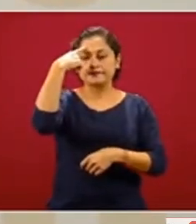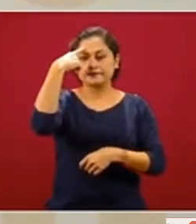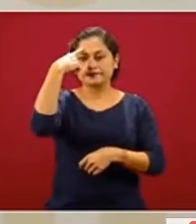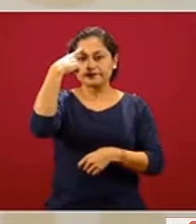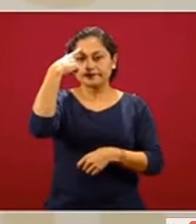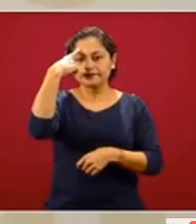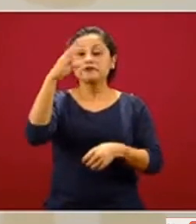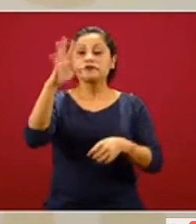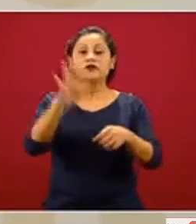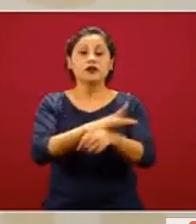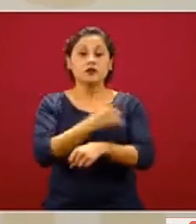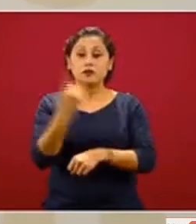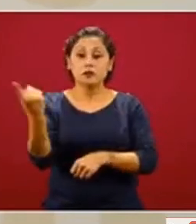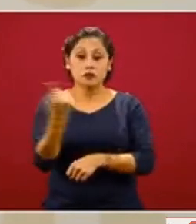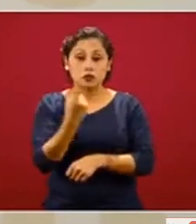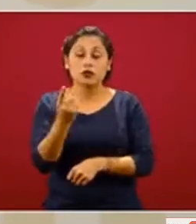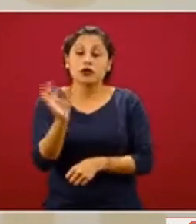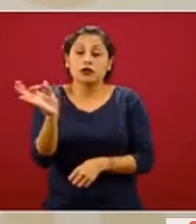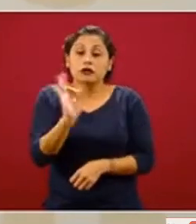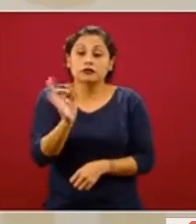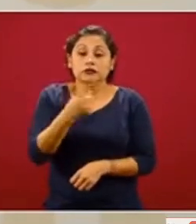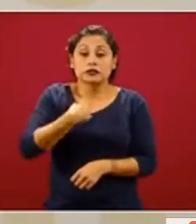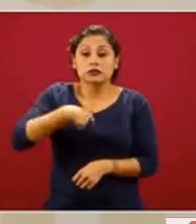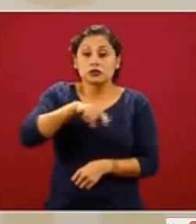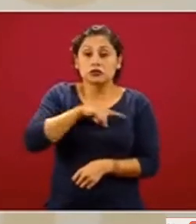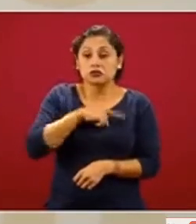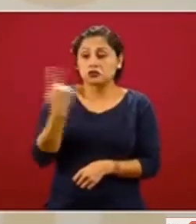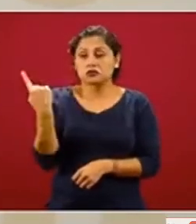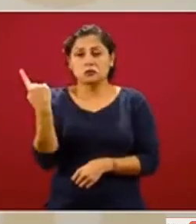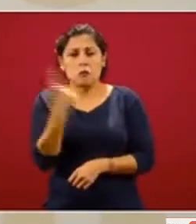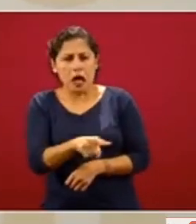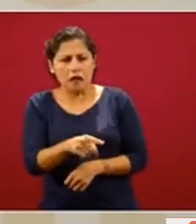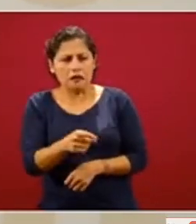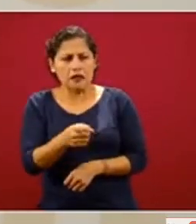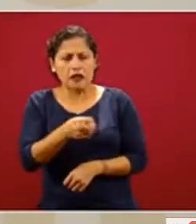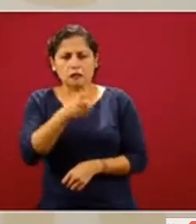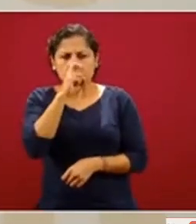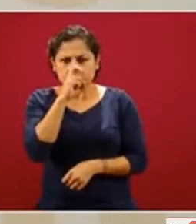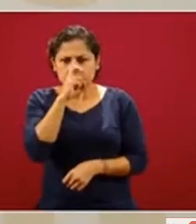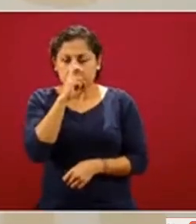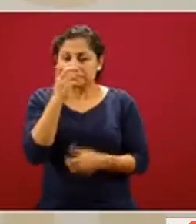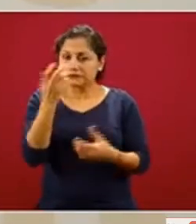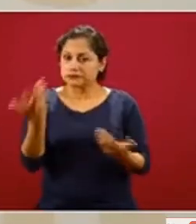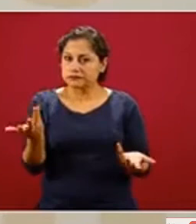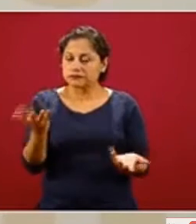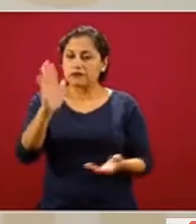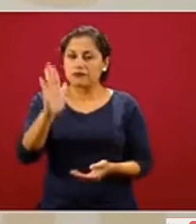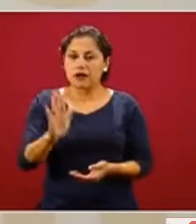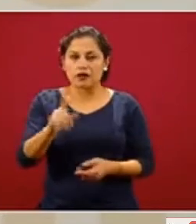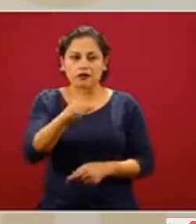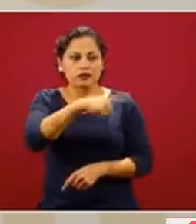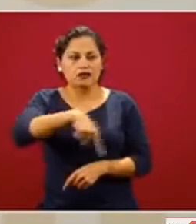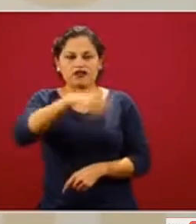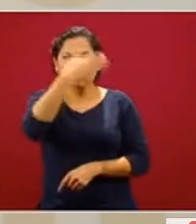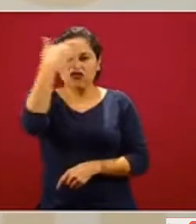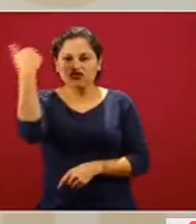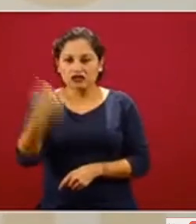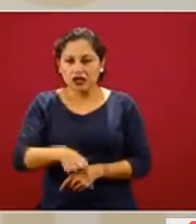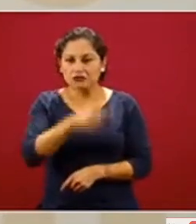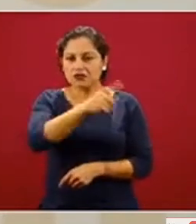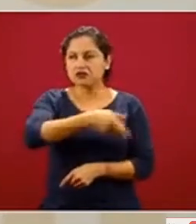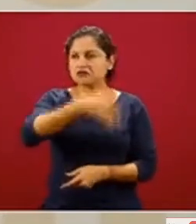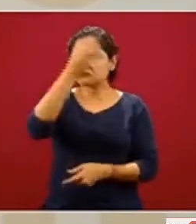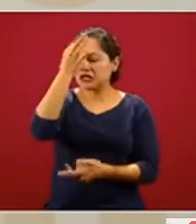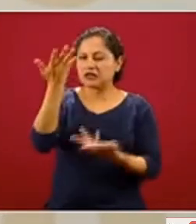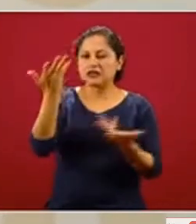estamos despreciando las capacidades analíticas de la sociedad y la capacidad de la ciudadanía, del